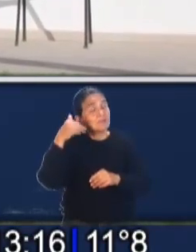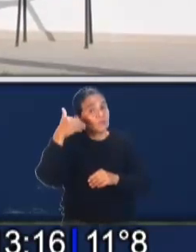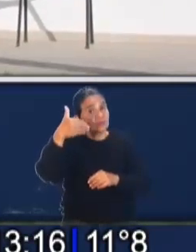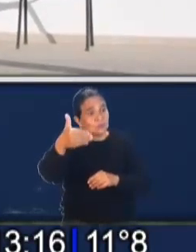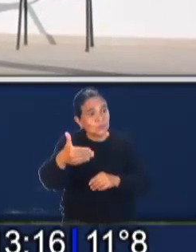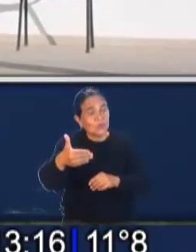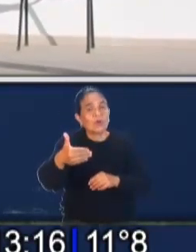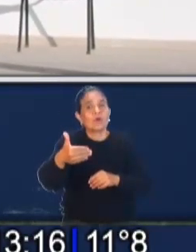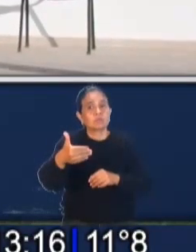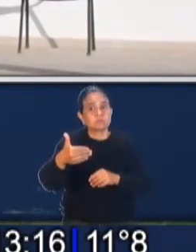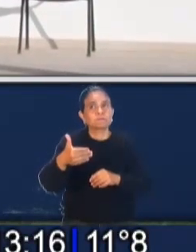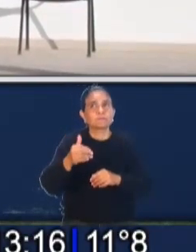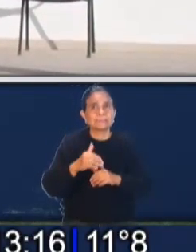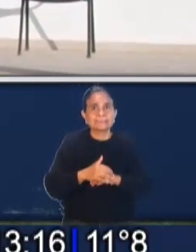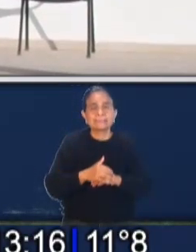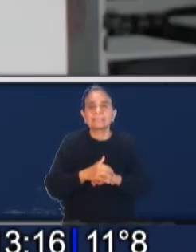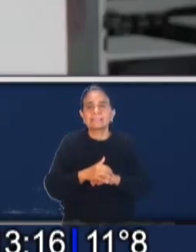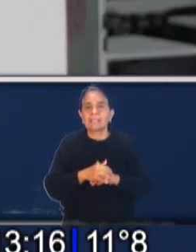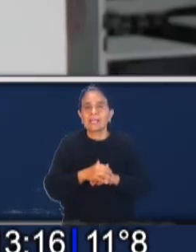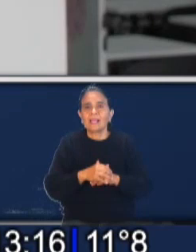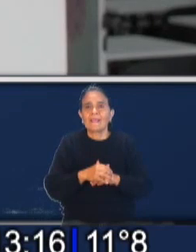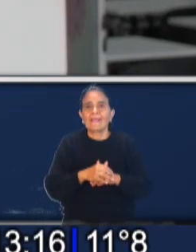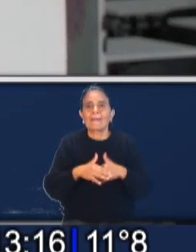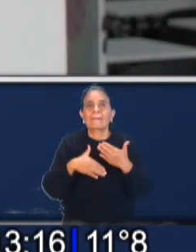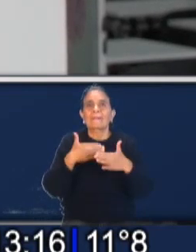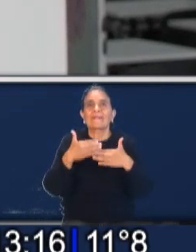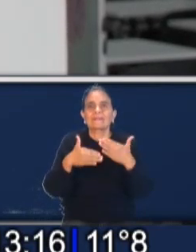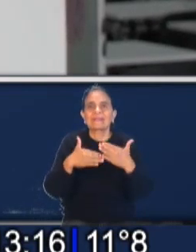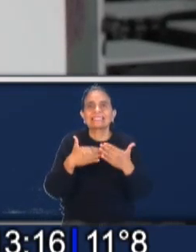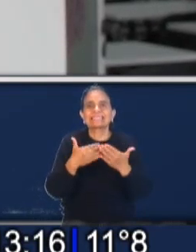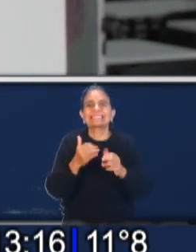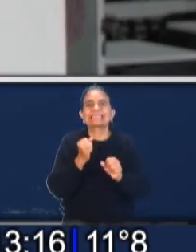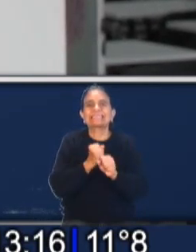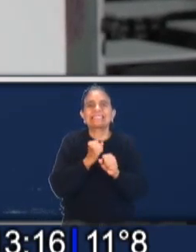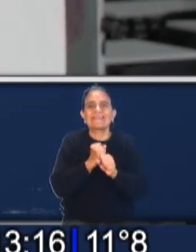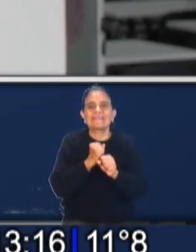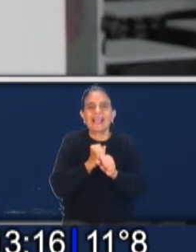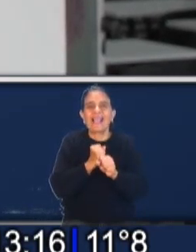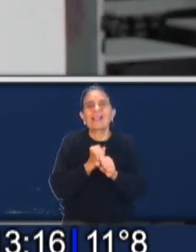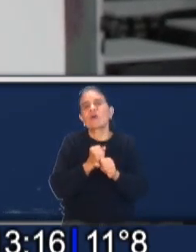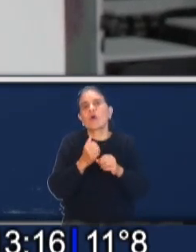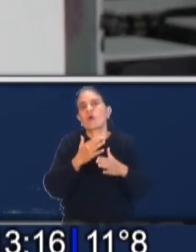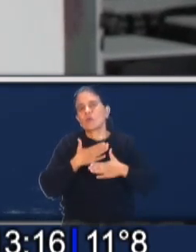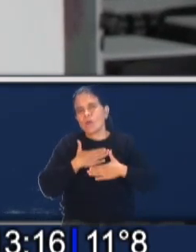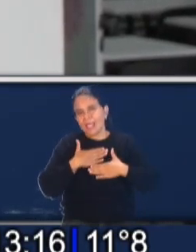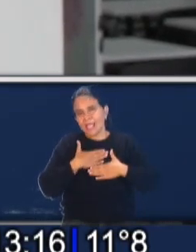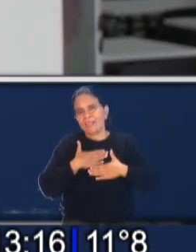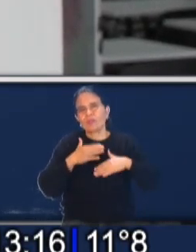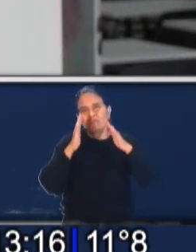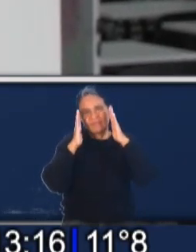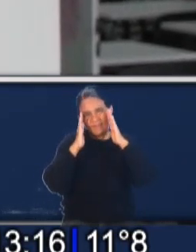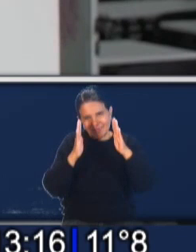poder terminar la tecnicatura para ver si nos podemos dedicar a lo que normalmente hacemos, en el caso